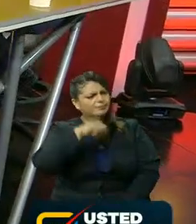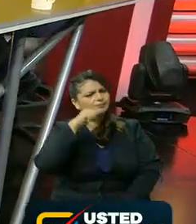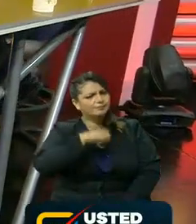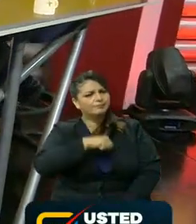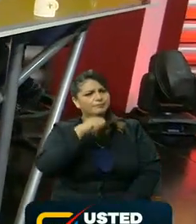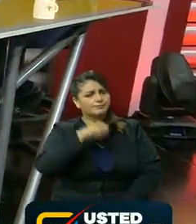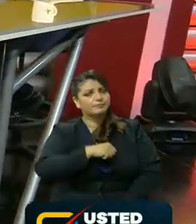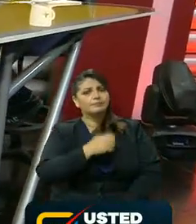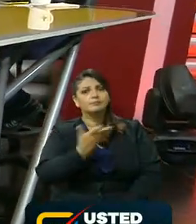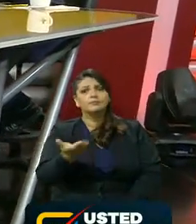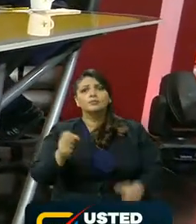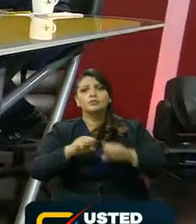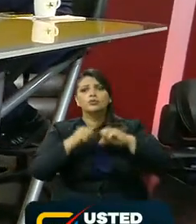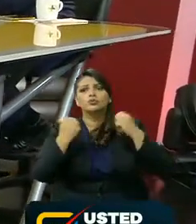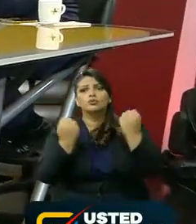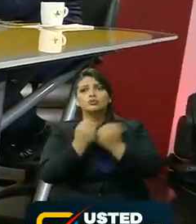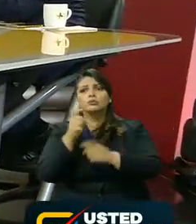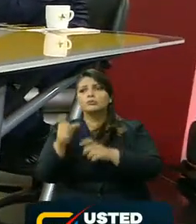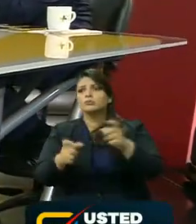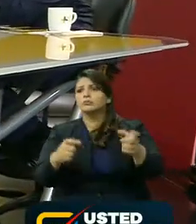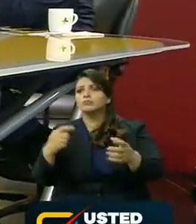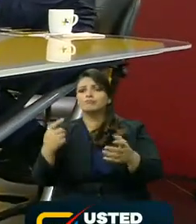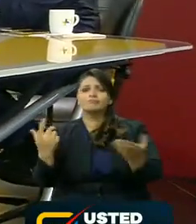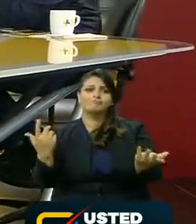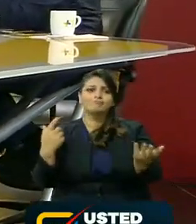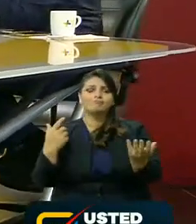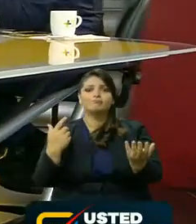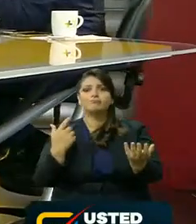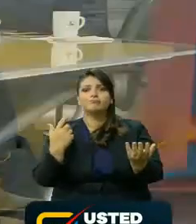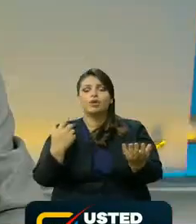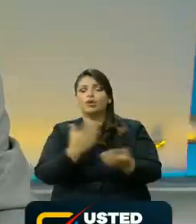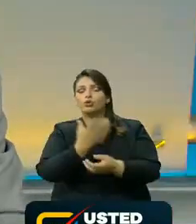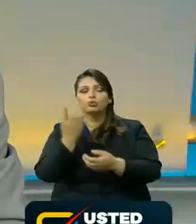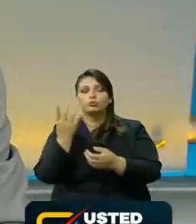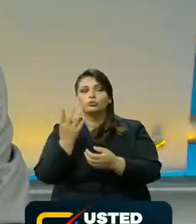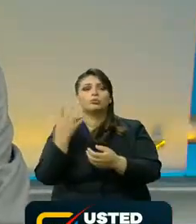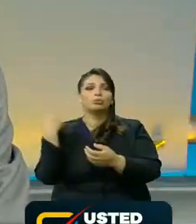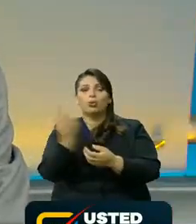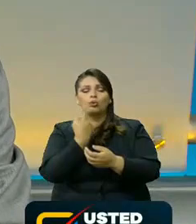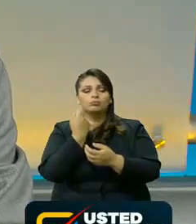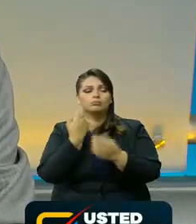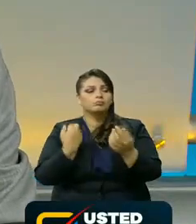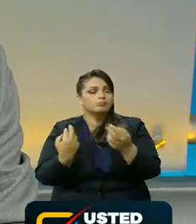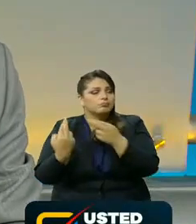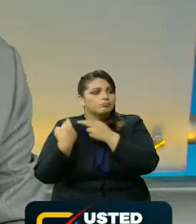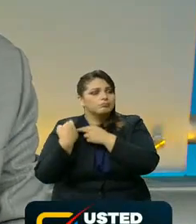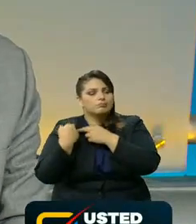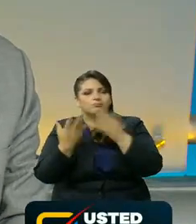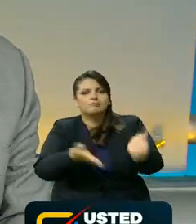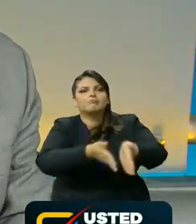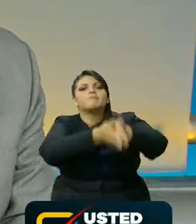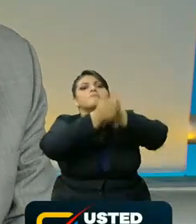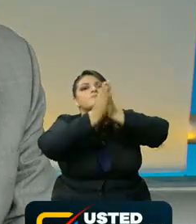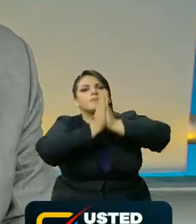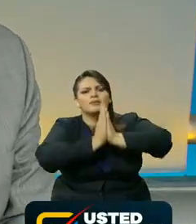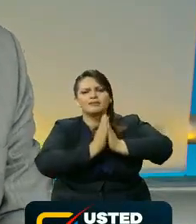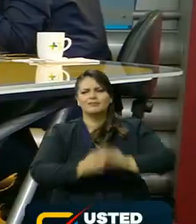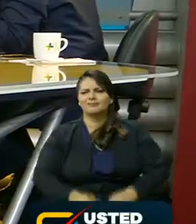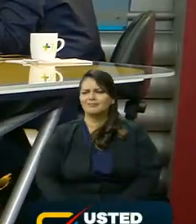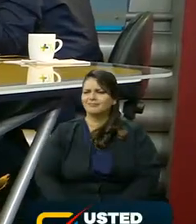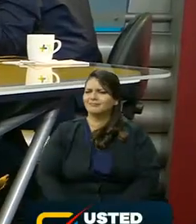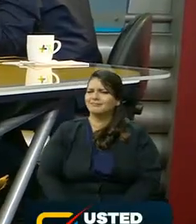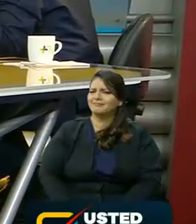está la sociedad para exigir a los legisladores próximos que actúen en esa forma. Pero, doctor, ¿desde cuándo le hacen caso a la